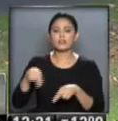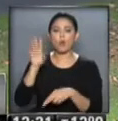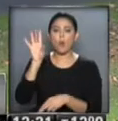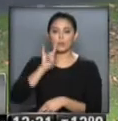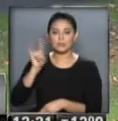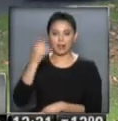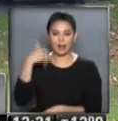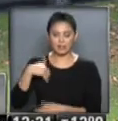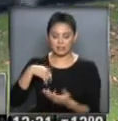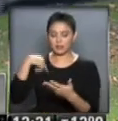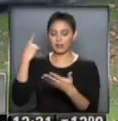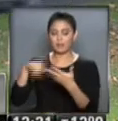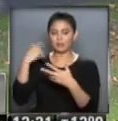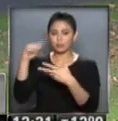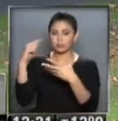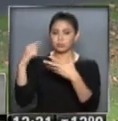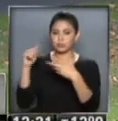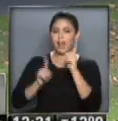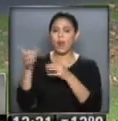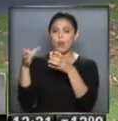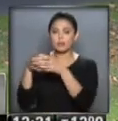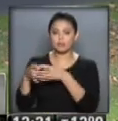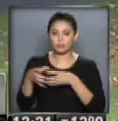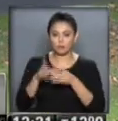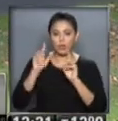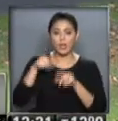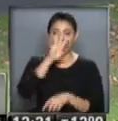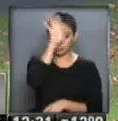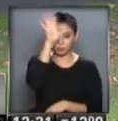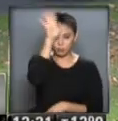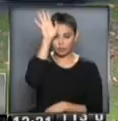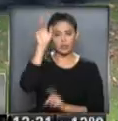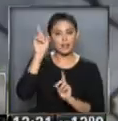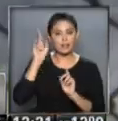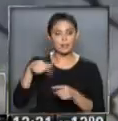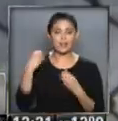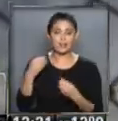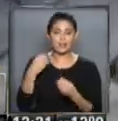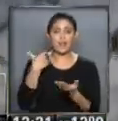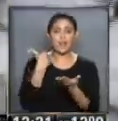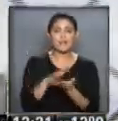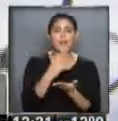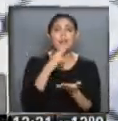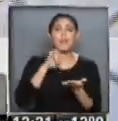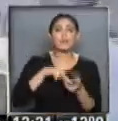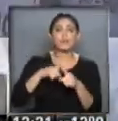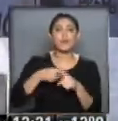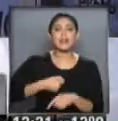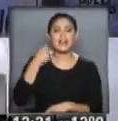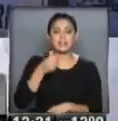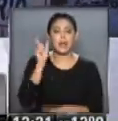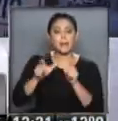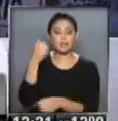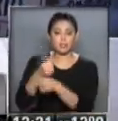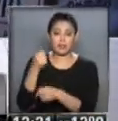Universitaria Argentina y también algunas asociaciones de pueblos originarios, que es la eliminación del impuesto las ganancias para los